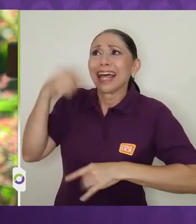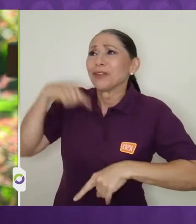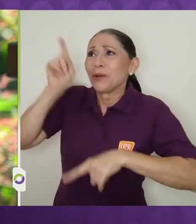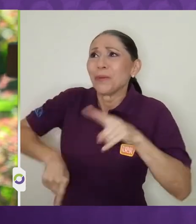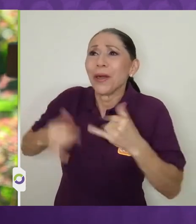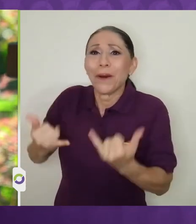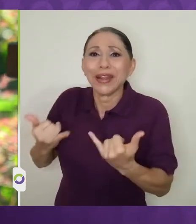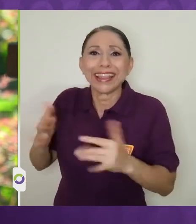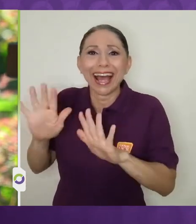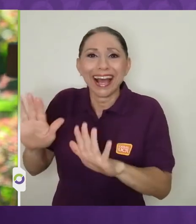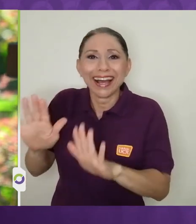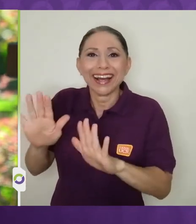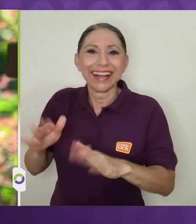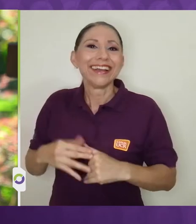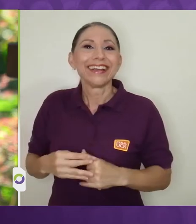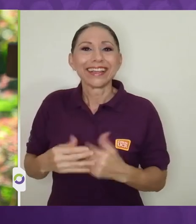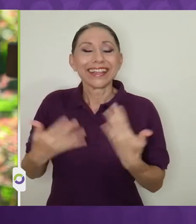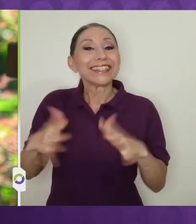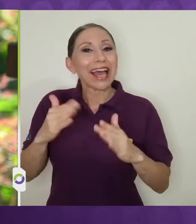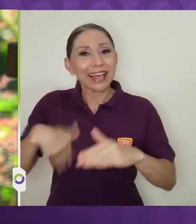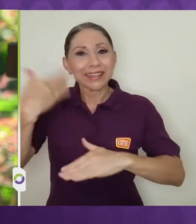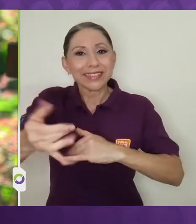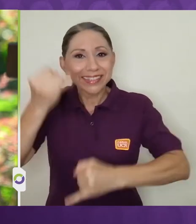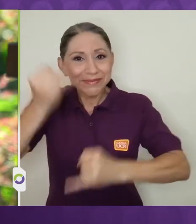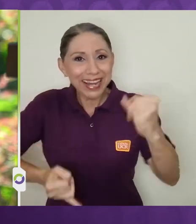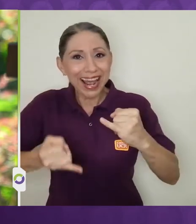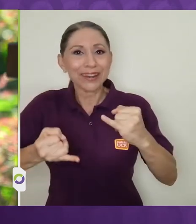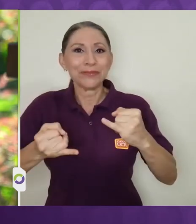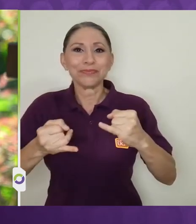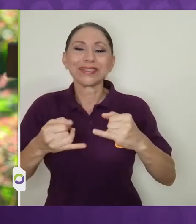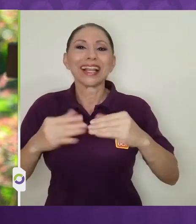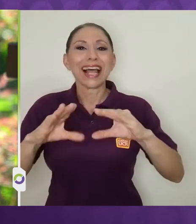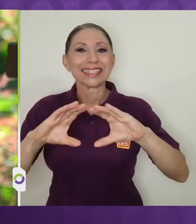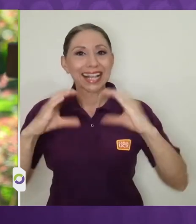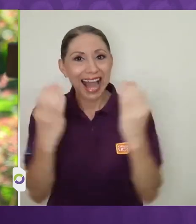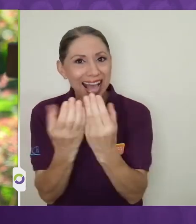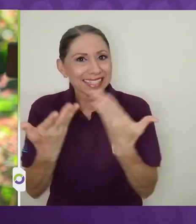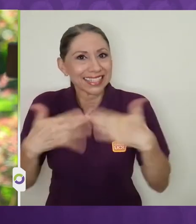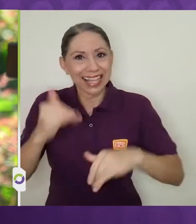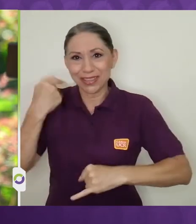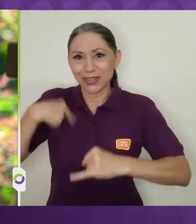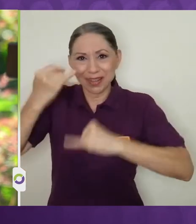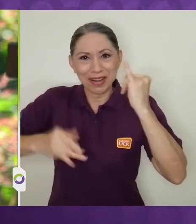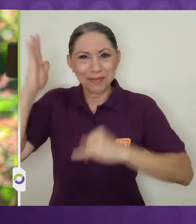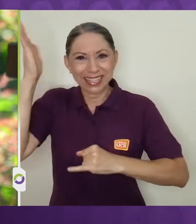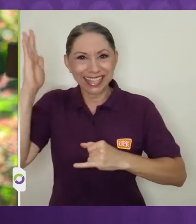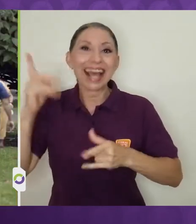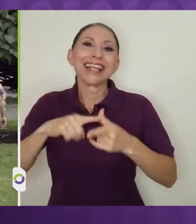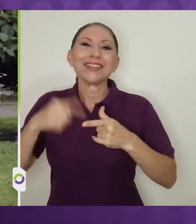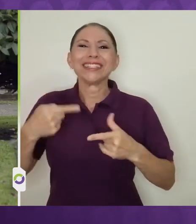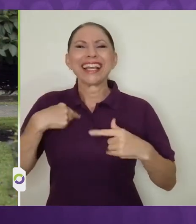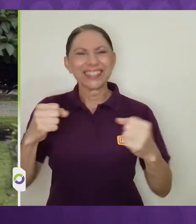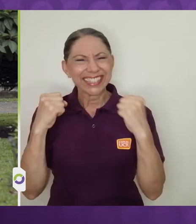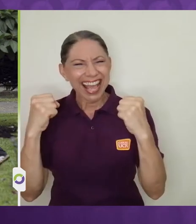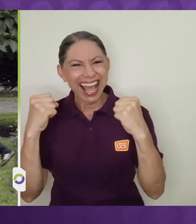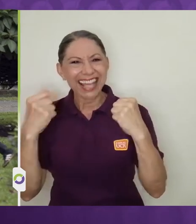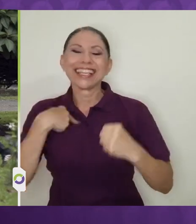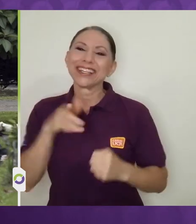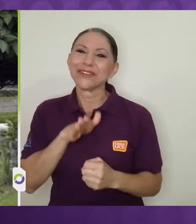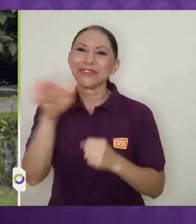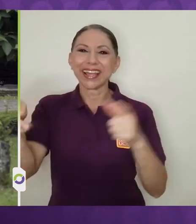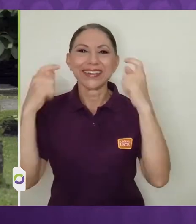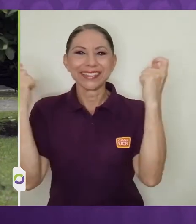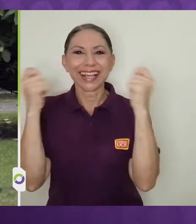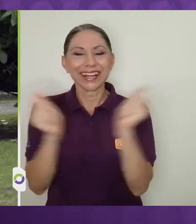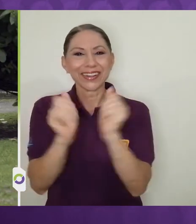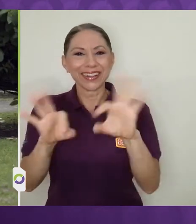no puedo ahorita. Y ya terminaron las clases de presentar y de todo y ya salí y yo como, sí, ya fui a festejar